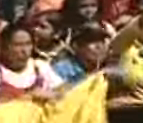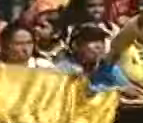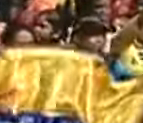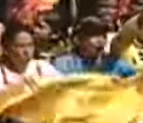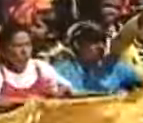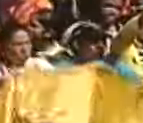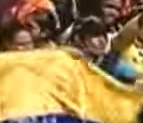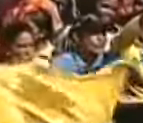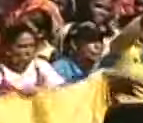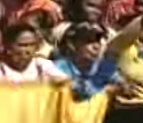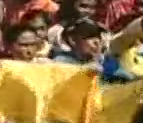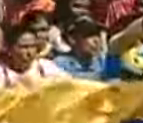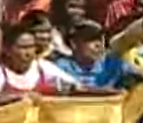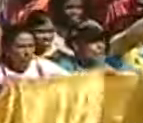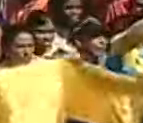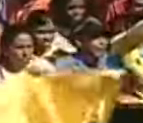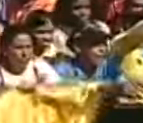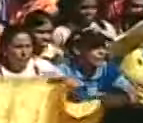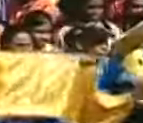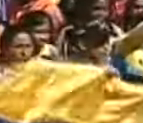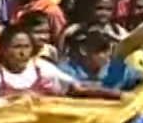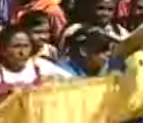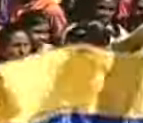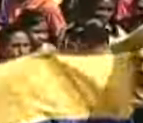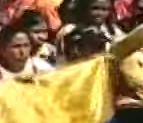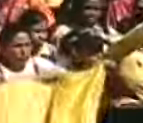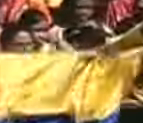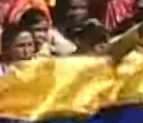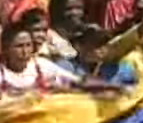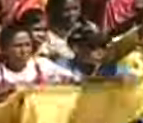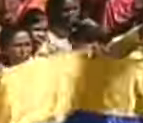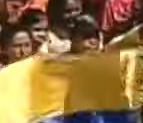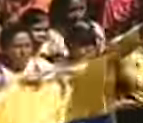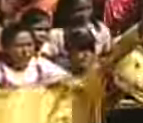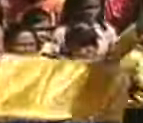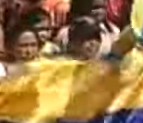despedimos este contacto informativo que te pidió quien reportó Freddy León. Muy buena tarde.